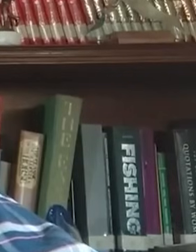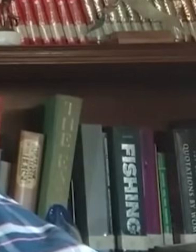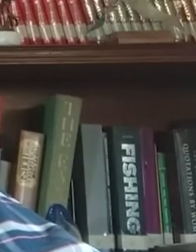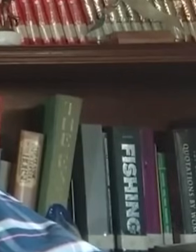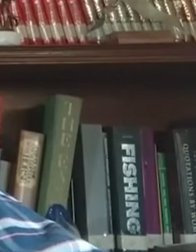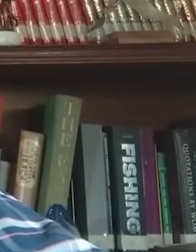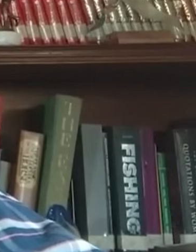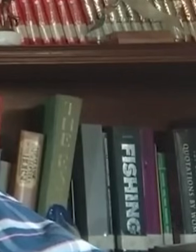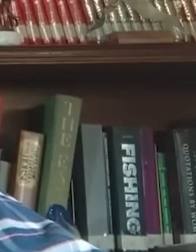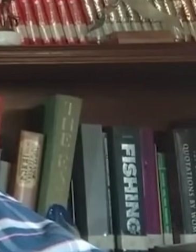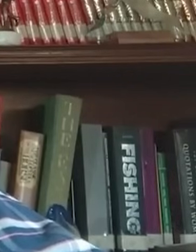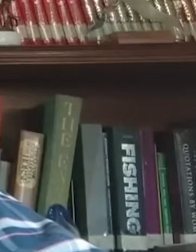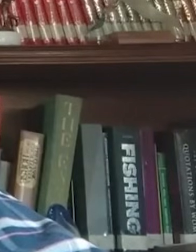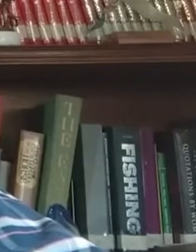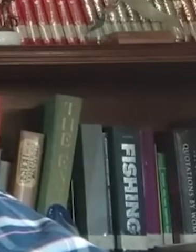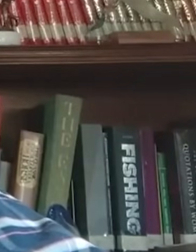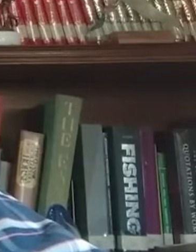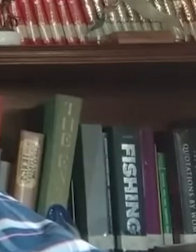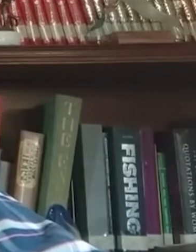México,